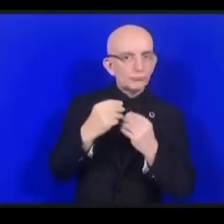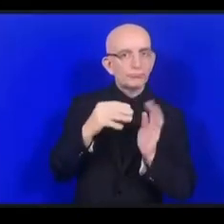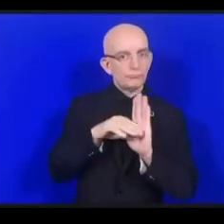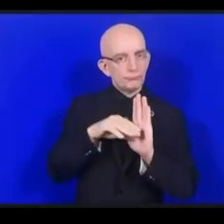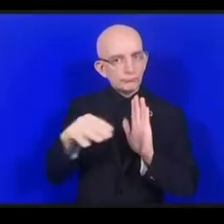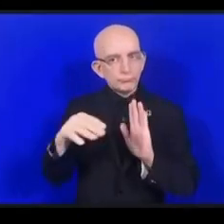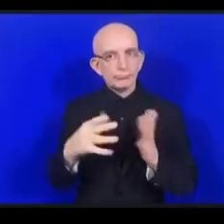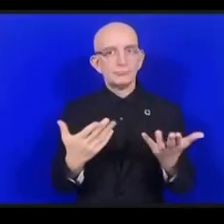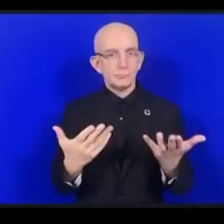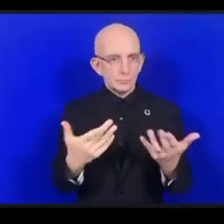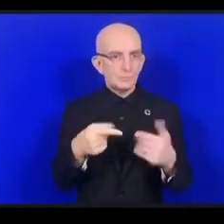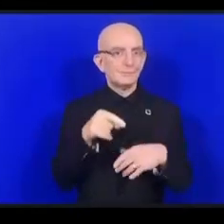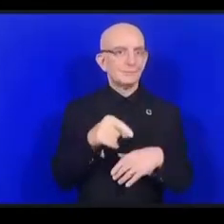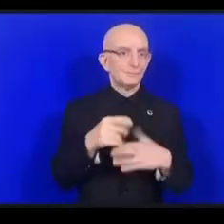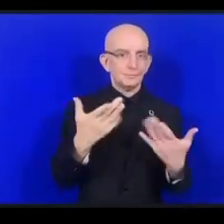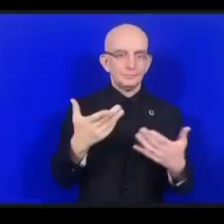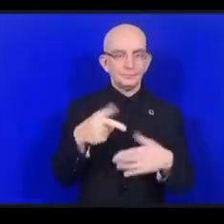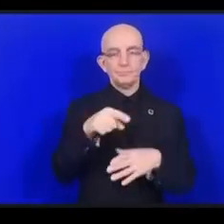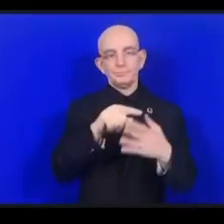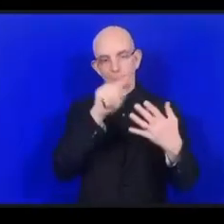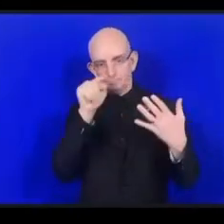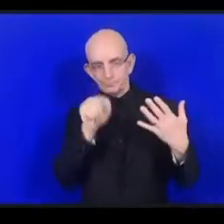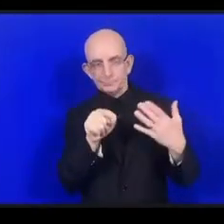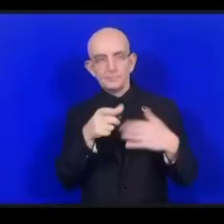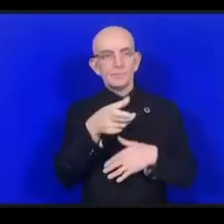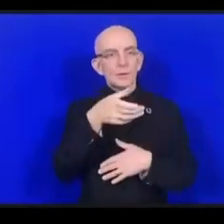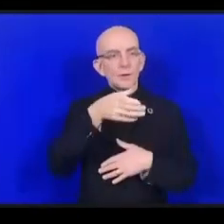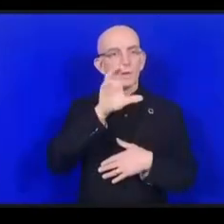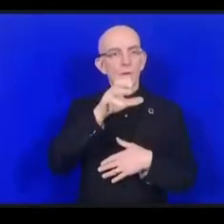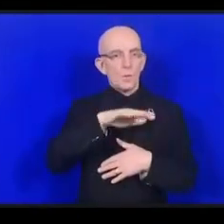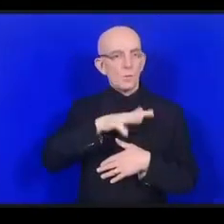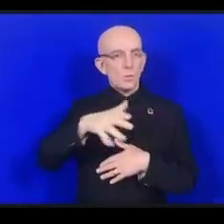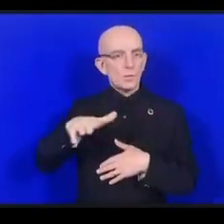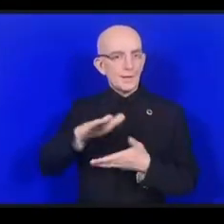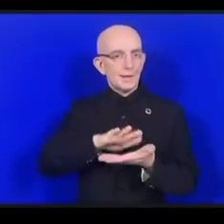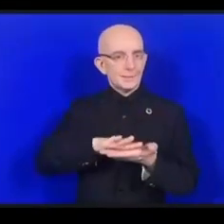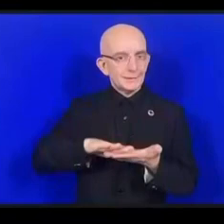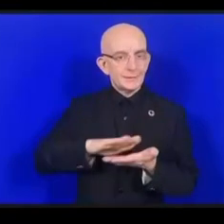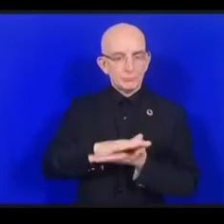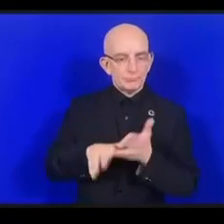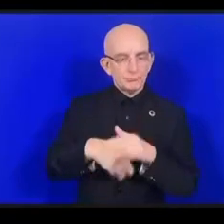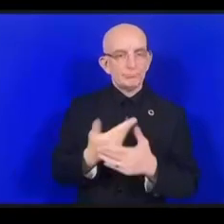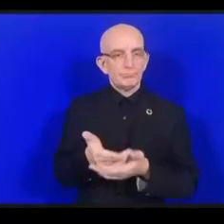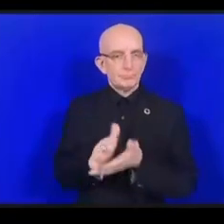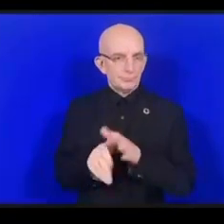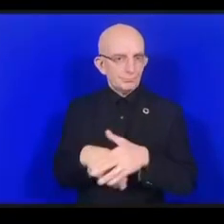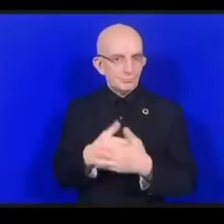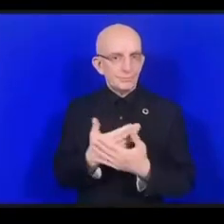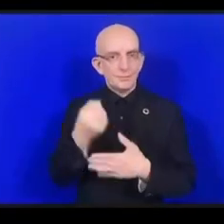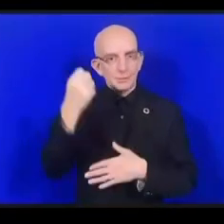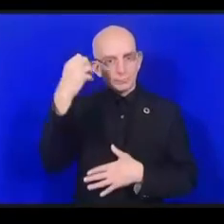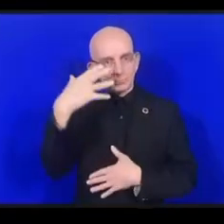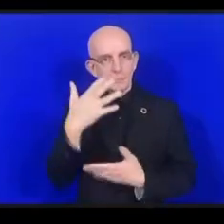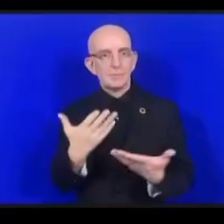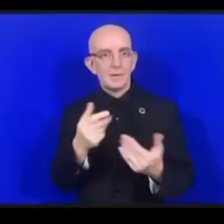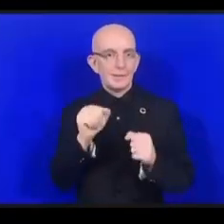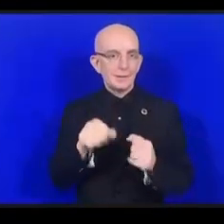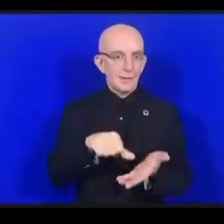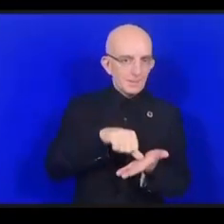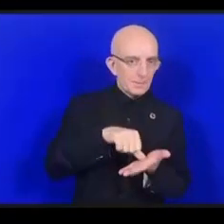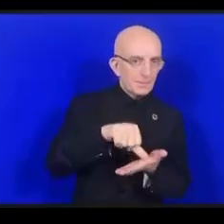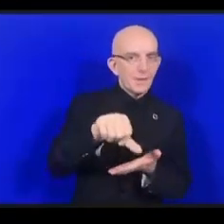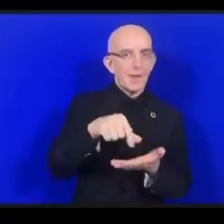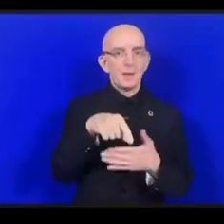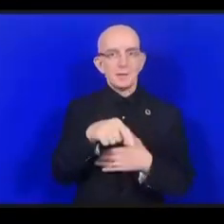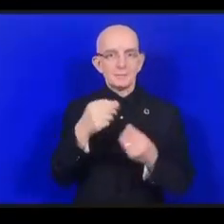cuidado de la salud energía limpia entornos dignos aire limpio y bueno